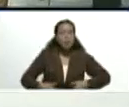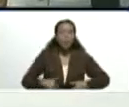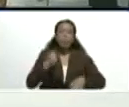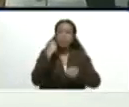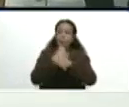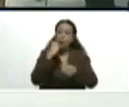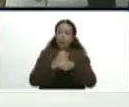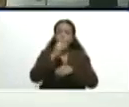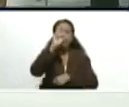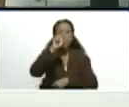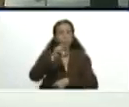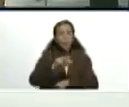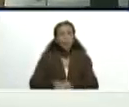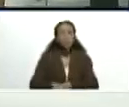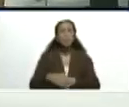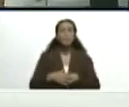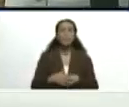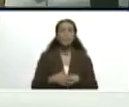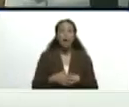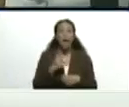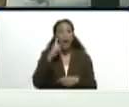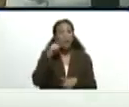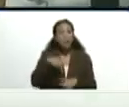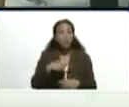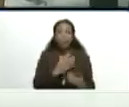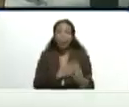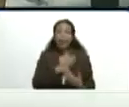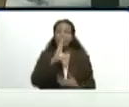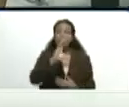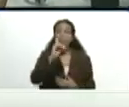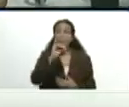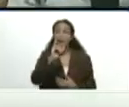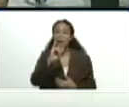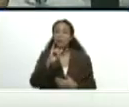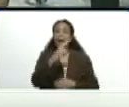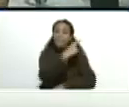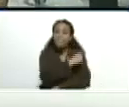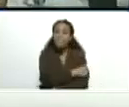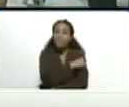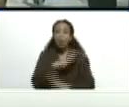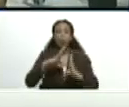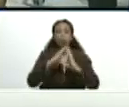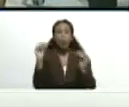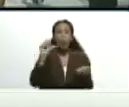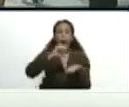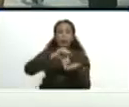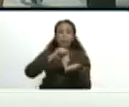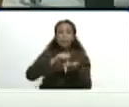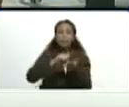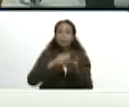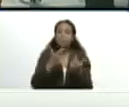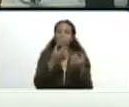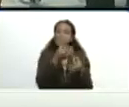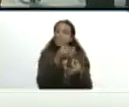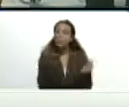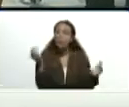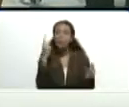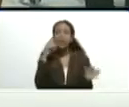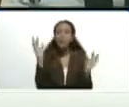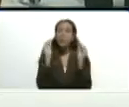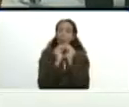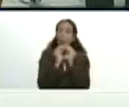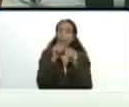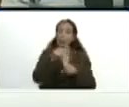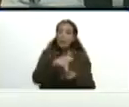trabajo que están haciendo. Hay que poner todos los CDI, todos los ambulatorios, todos los centros de salud, así como está ese